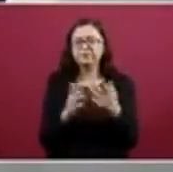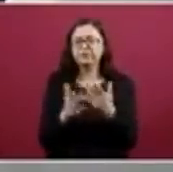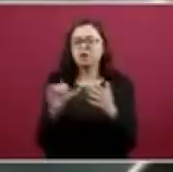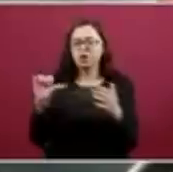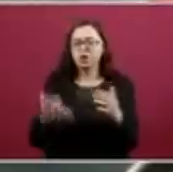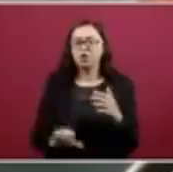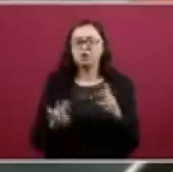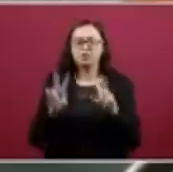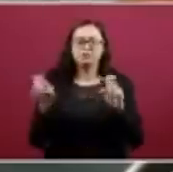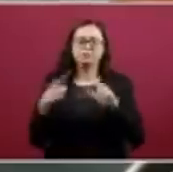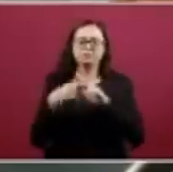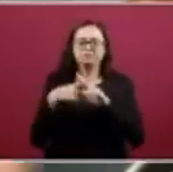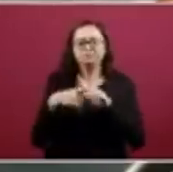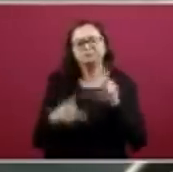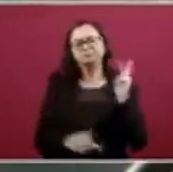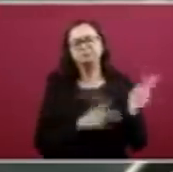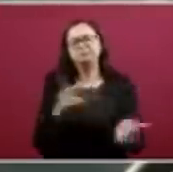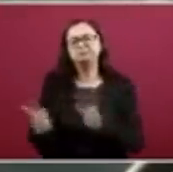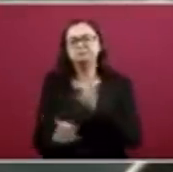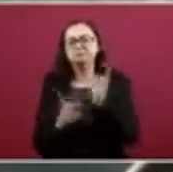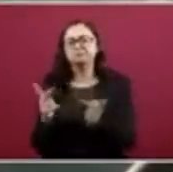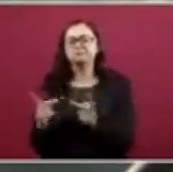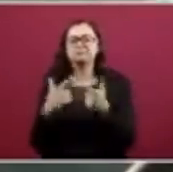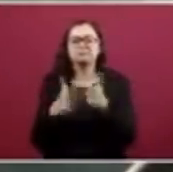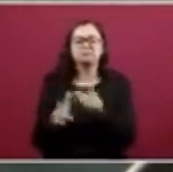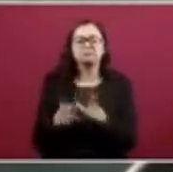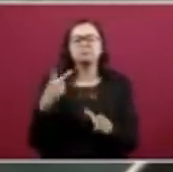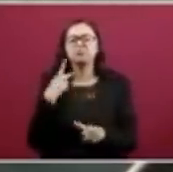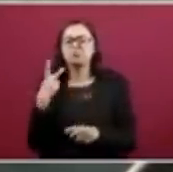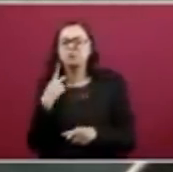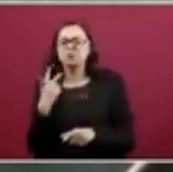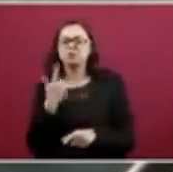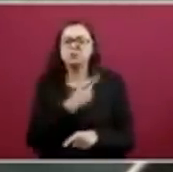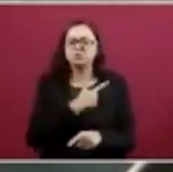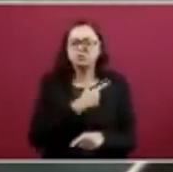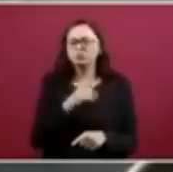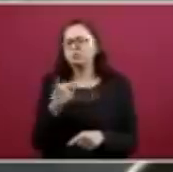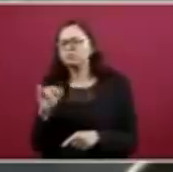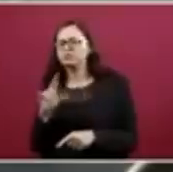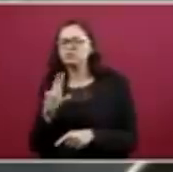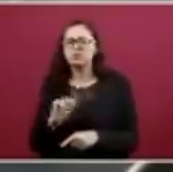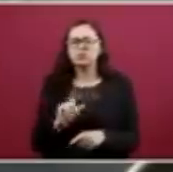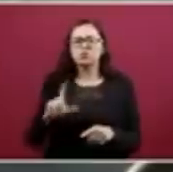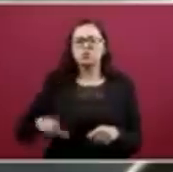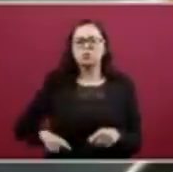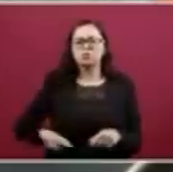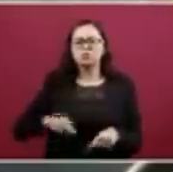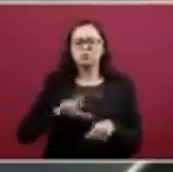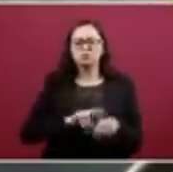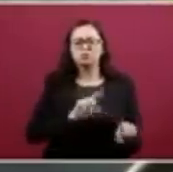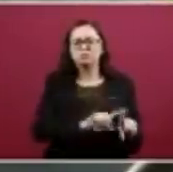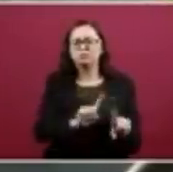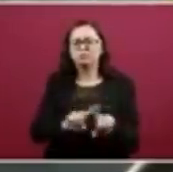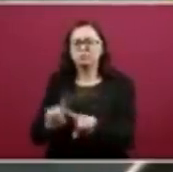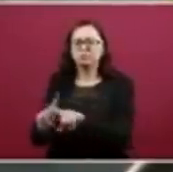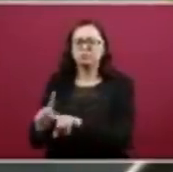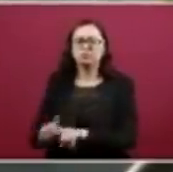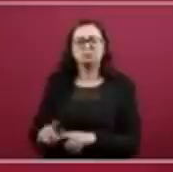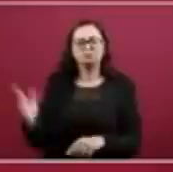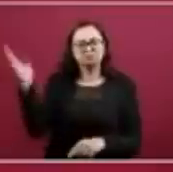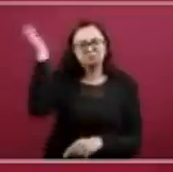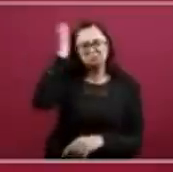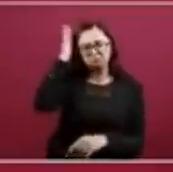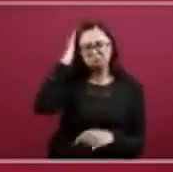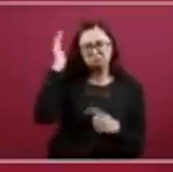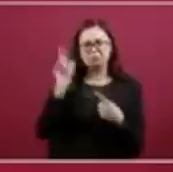electorales y conocimiento de los secretarios y el desempeño que han tenido. Marcelo Ebrard lidera esta encuesta, seguido